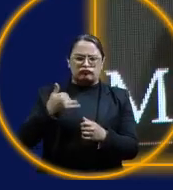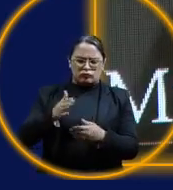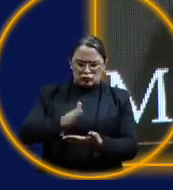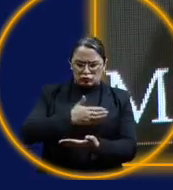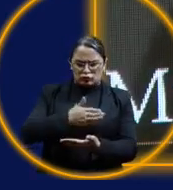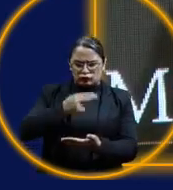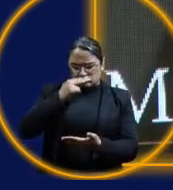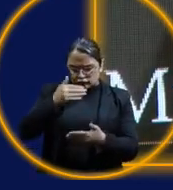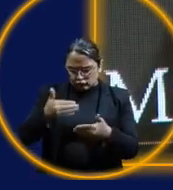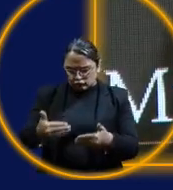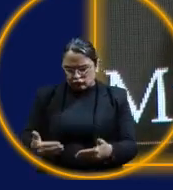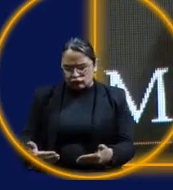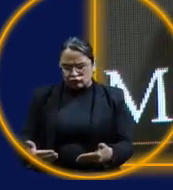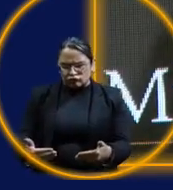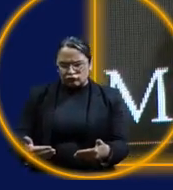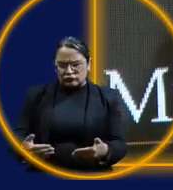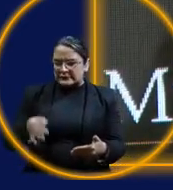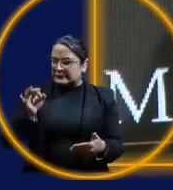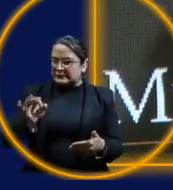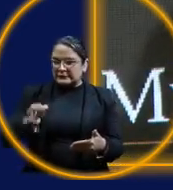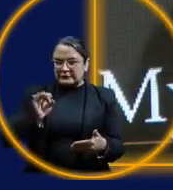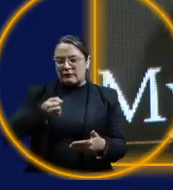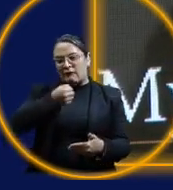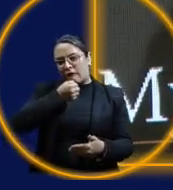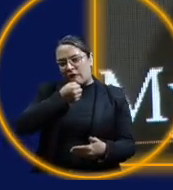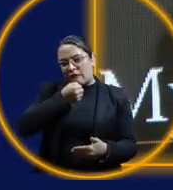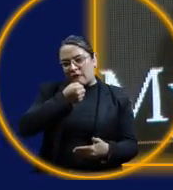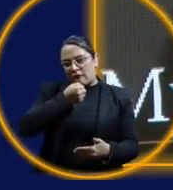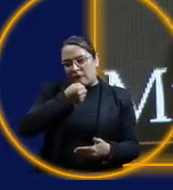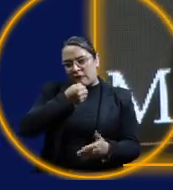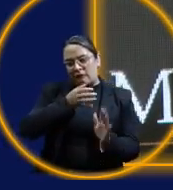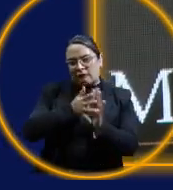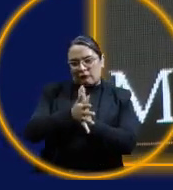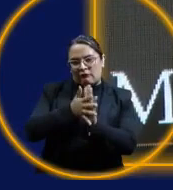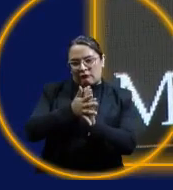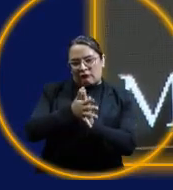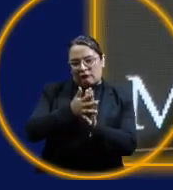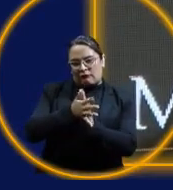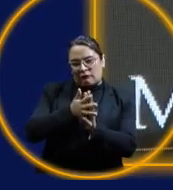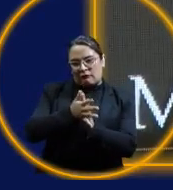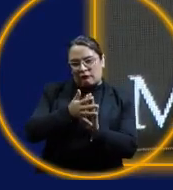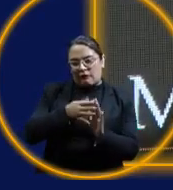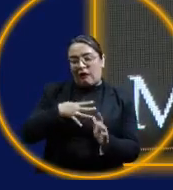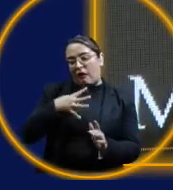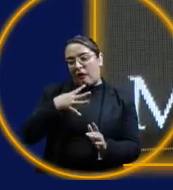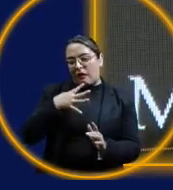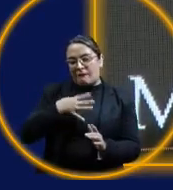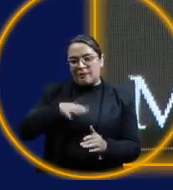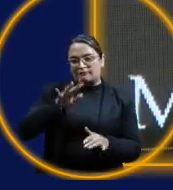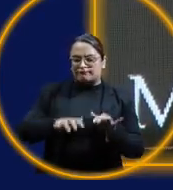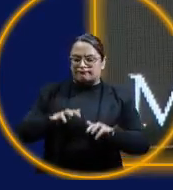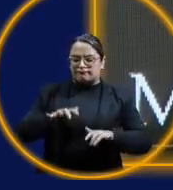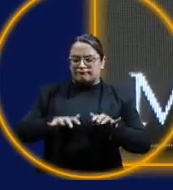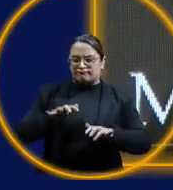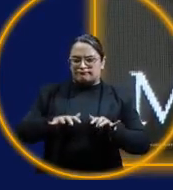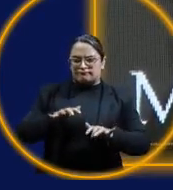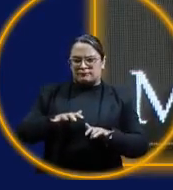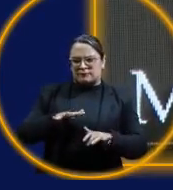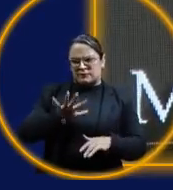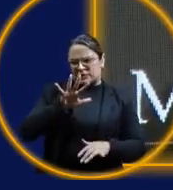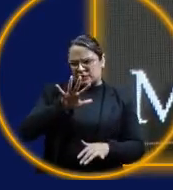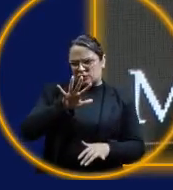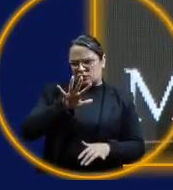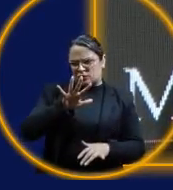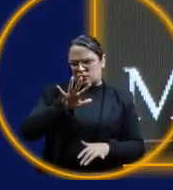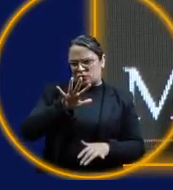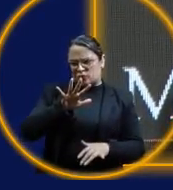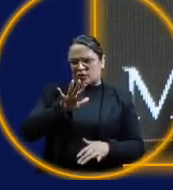era niña siempre cantaba mi mamá siempre dice que yo cantaba antes de aprender a hablar toqué el piano los edad de cinco